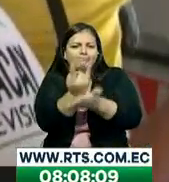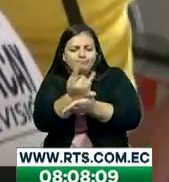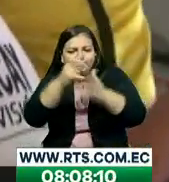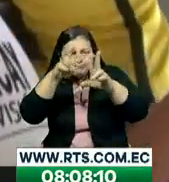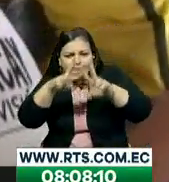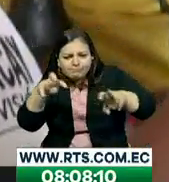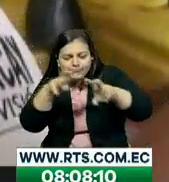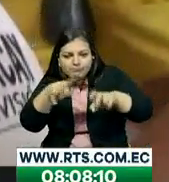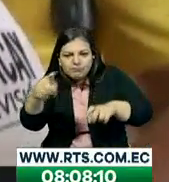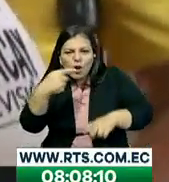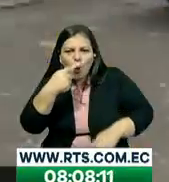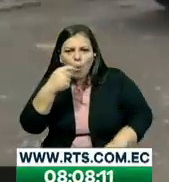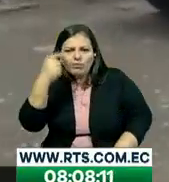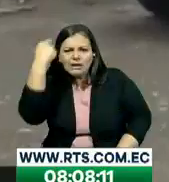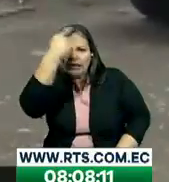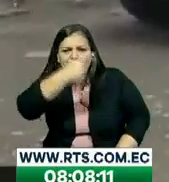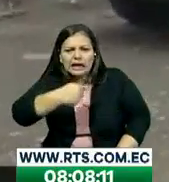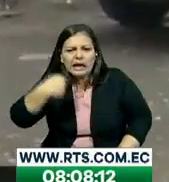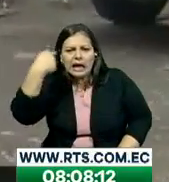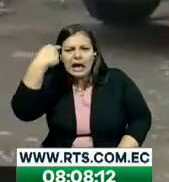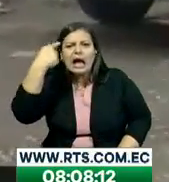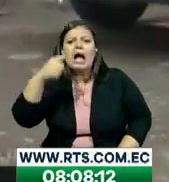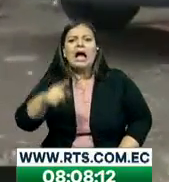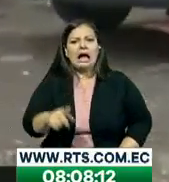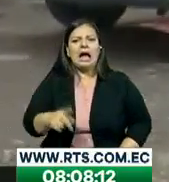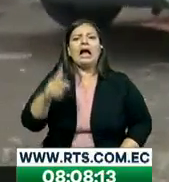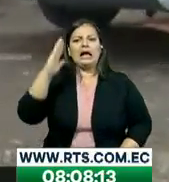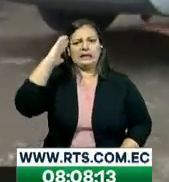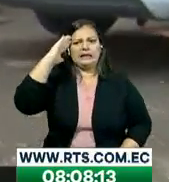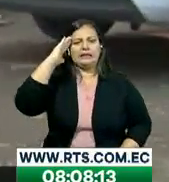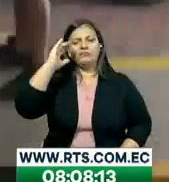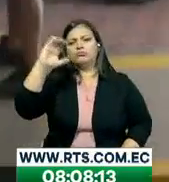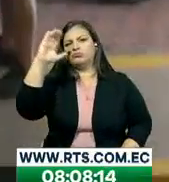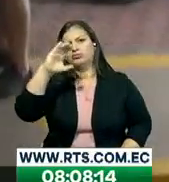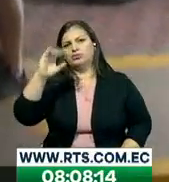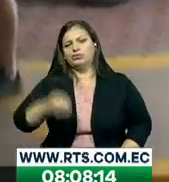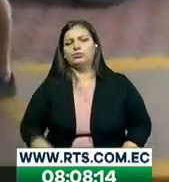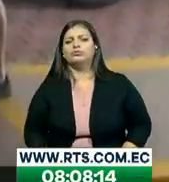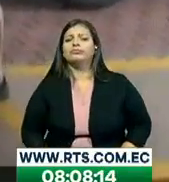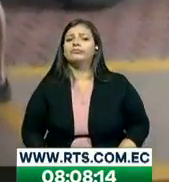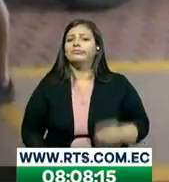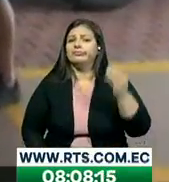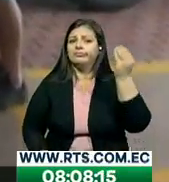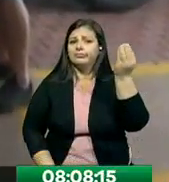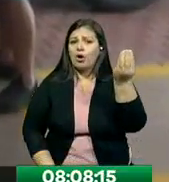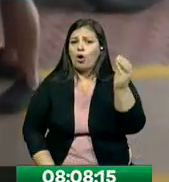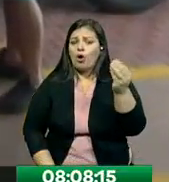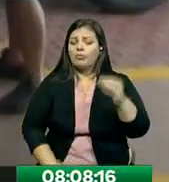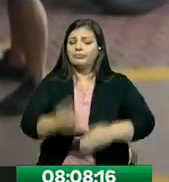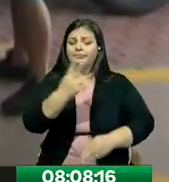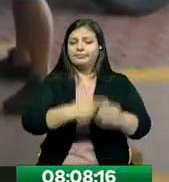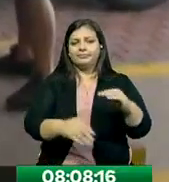por los datos que había dejado. La joven no tenía hijos. Su familia espera que el crimen no